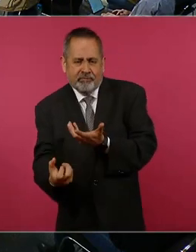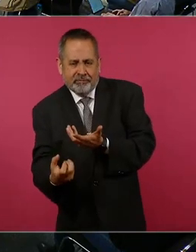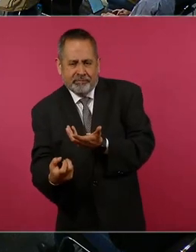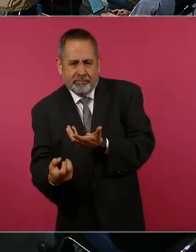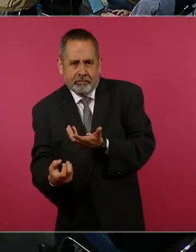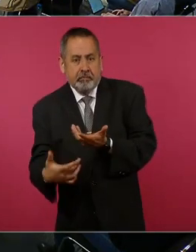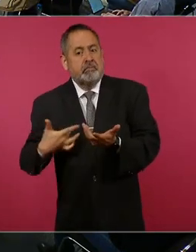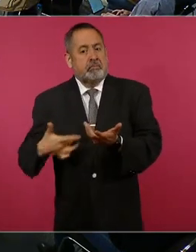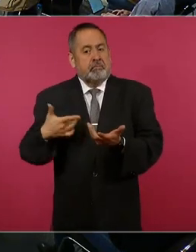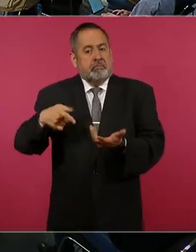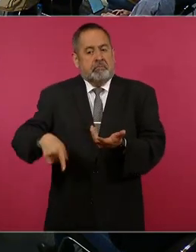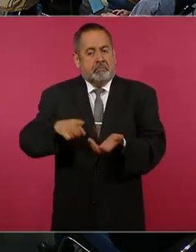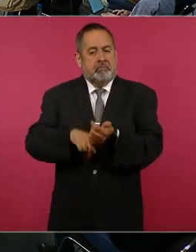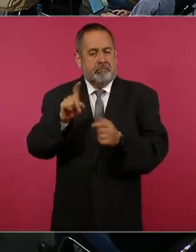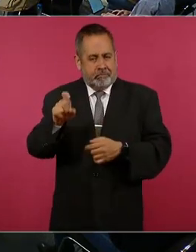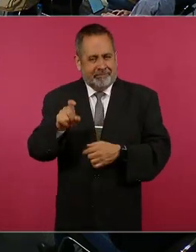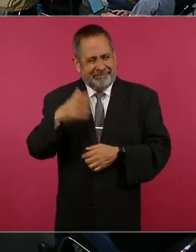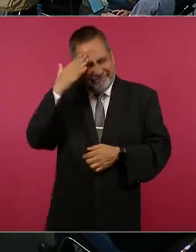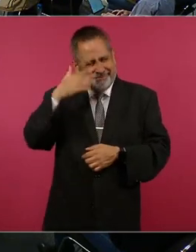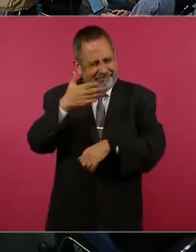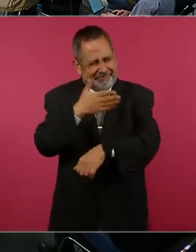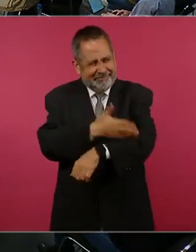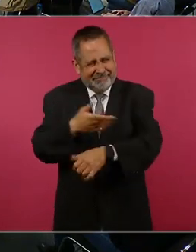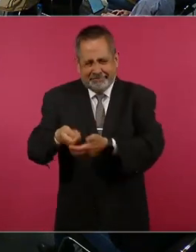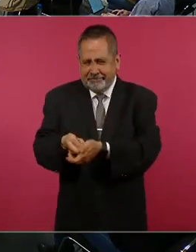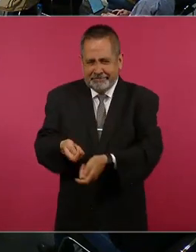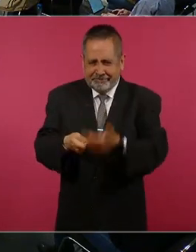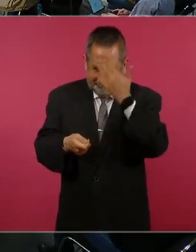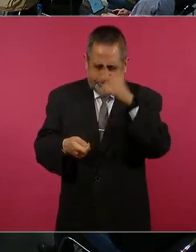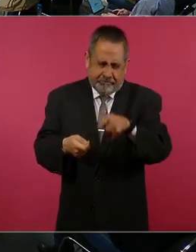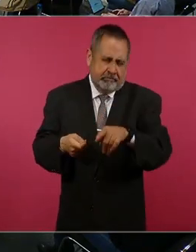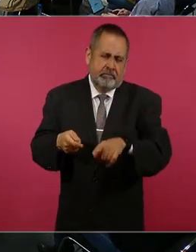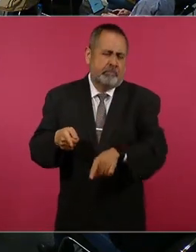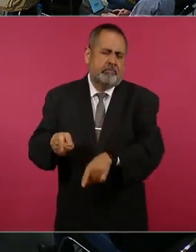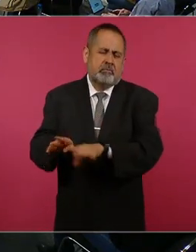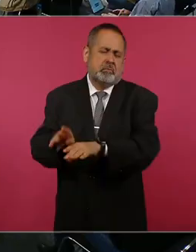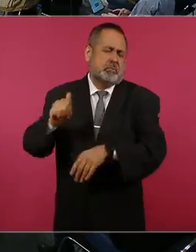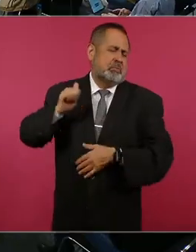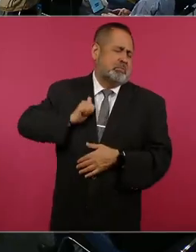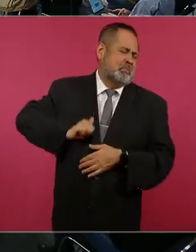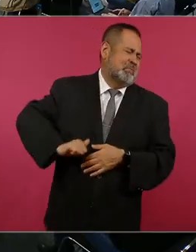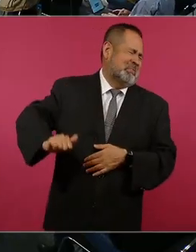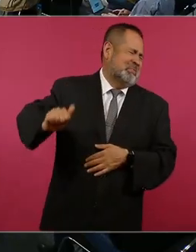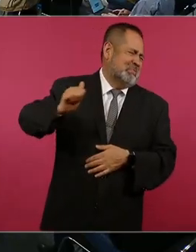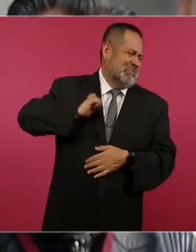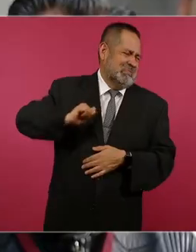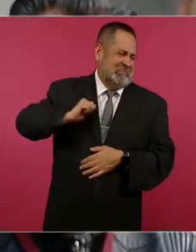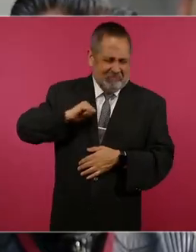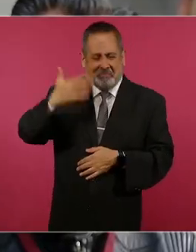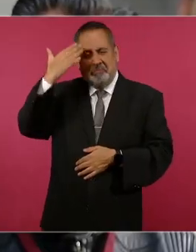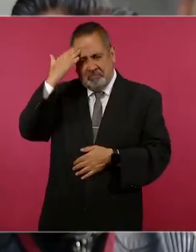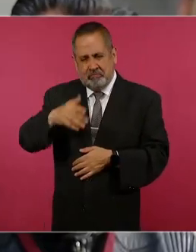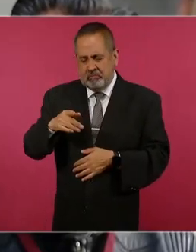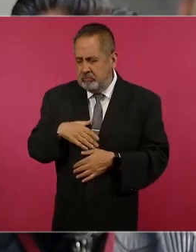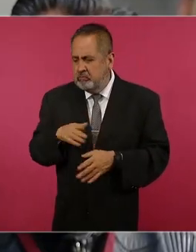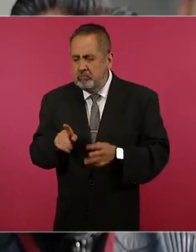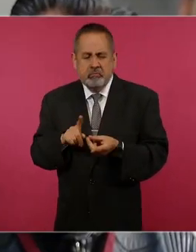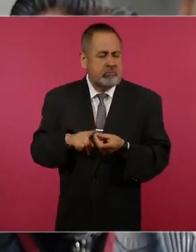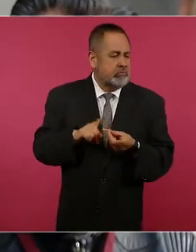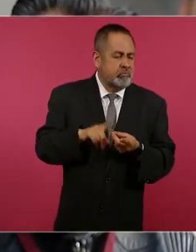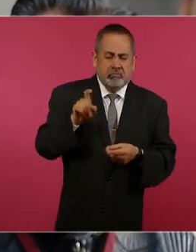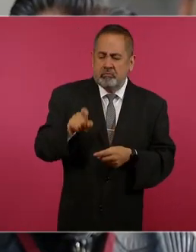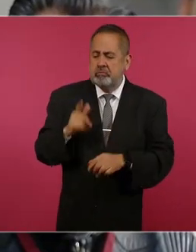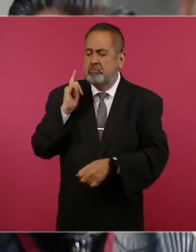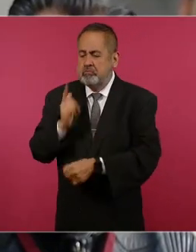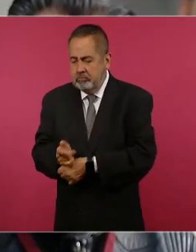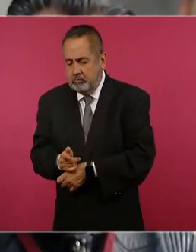que les señala la vara donde está el agua, es una metodología ancestral, de hecho. Y quieren ver, ellos